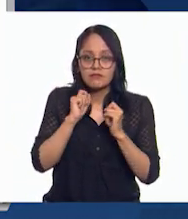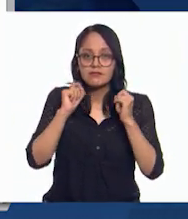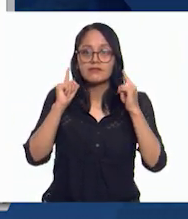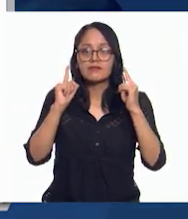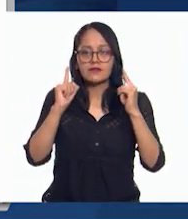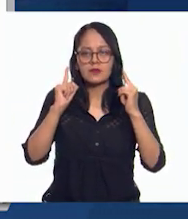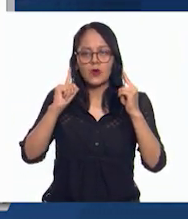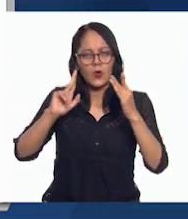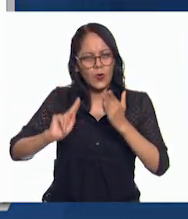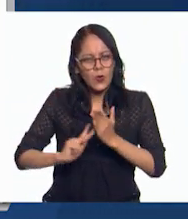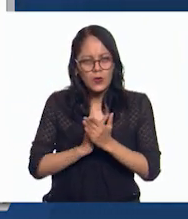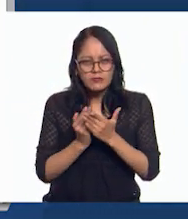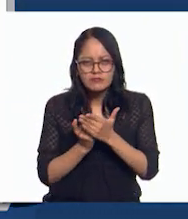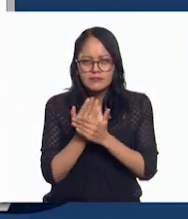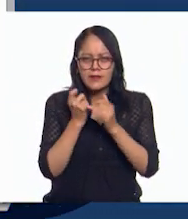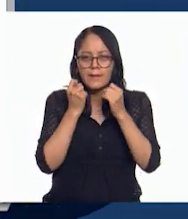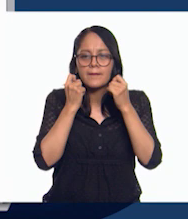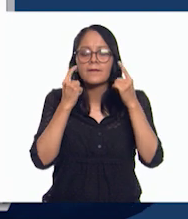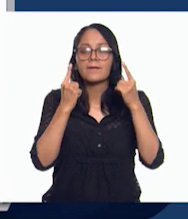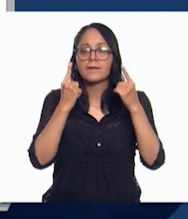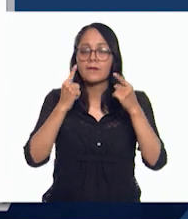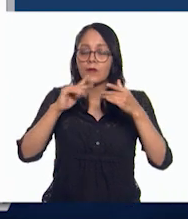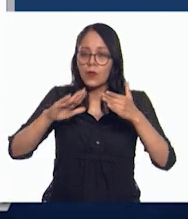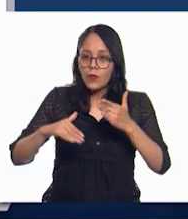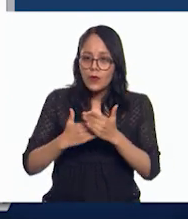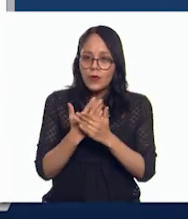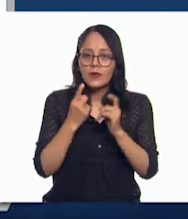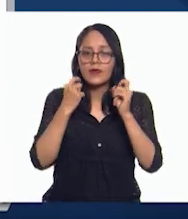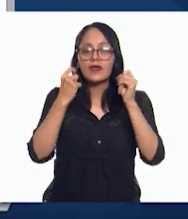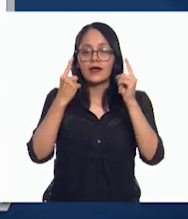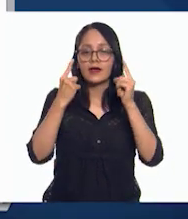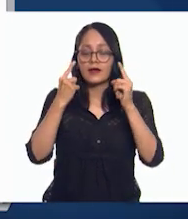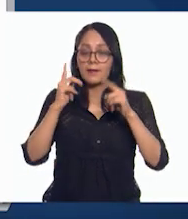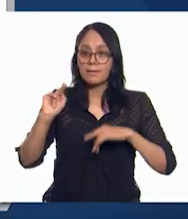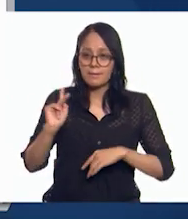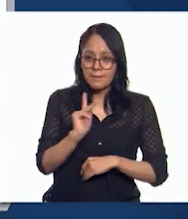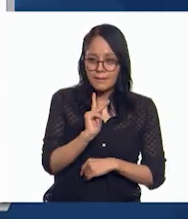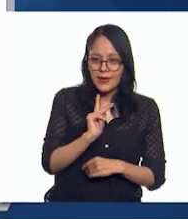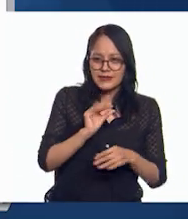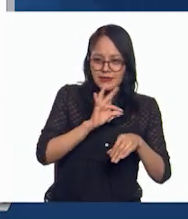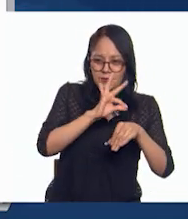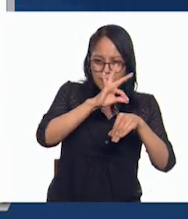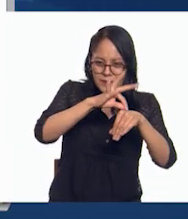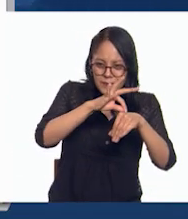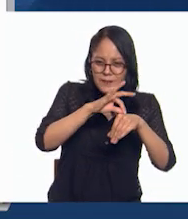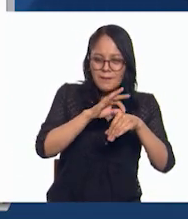nuevo despertar, otro despertar. Aguijón, miel y espejo.